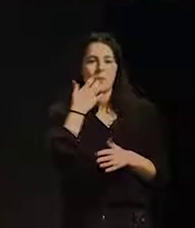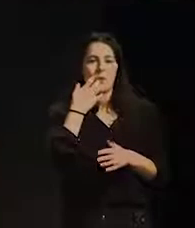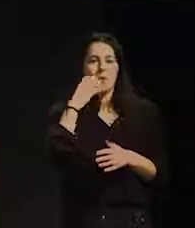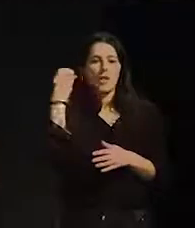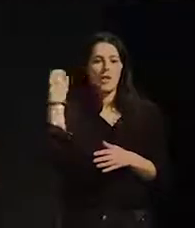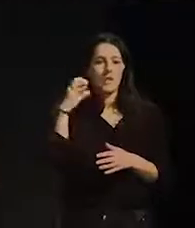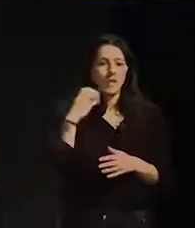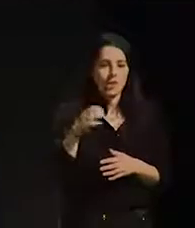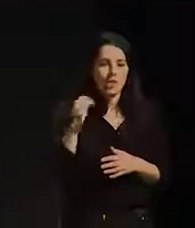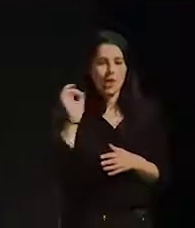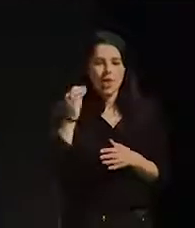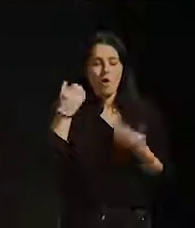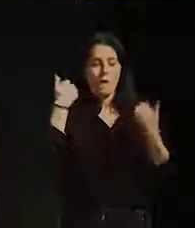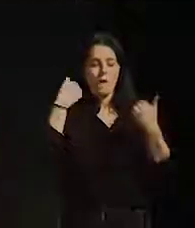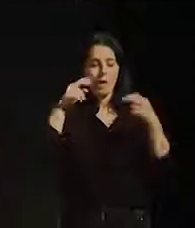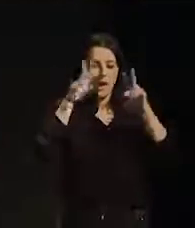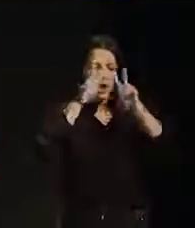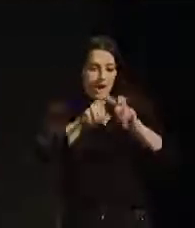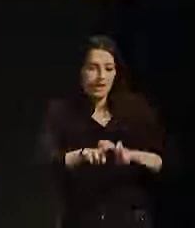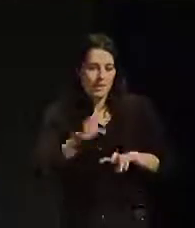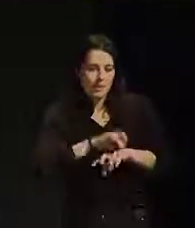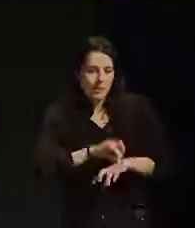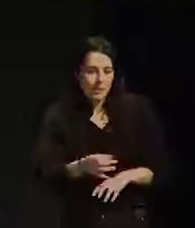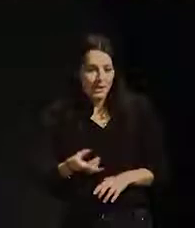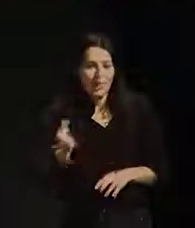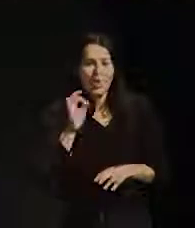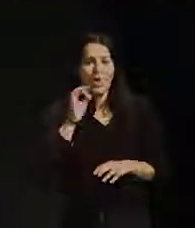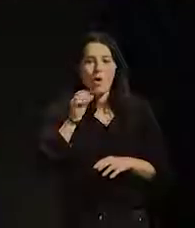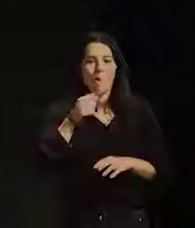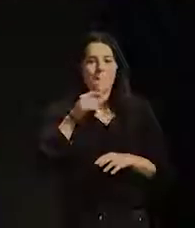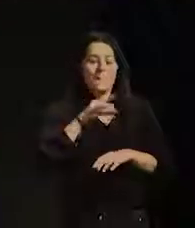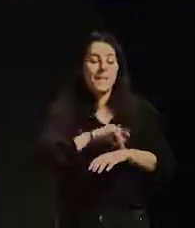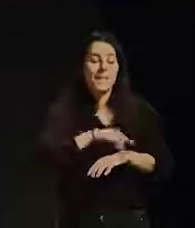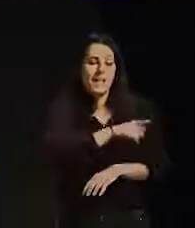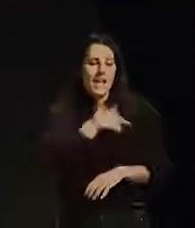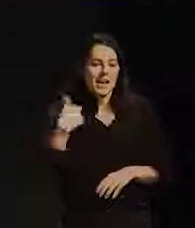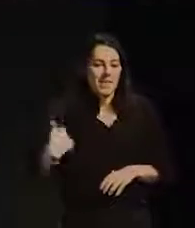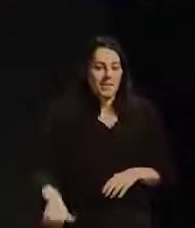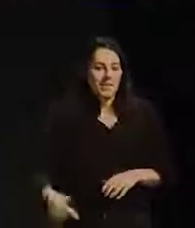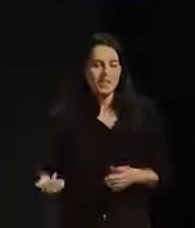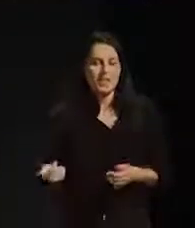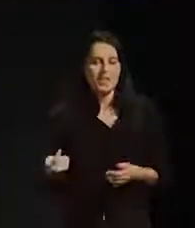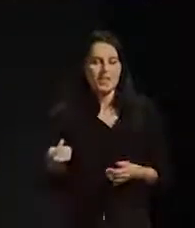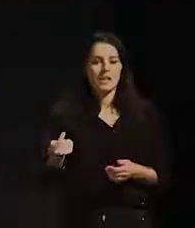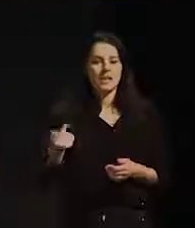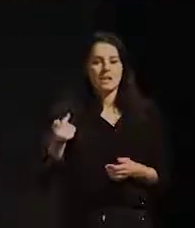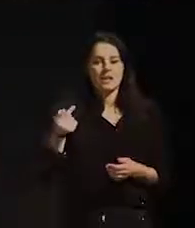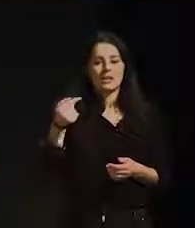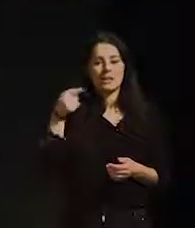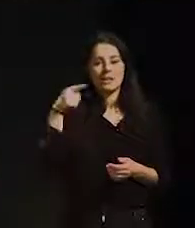la fisioterapia china, ni cualquier tipo